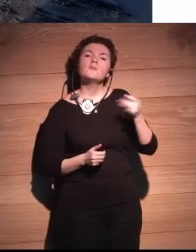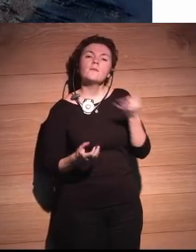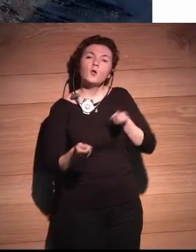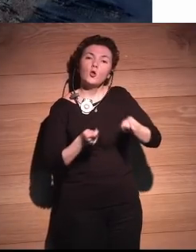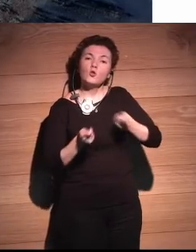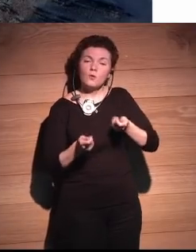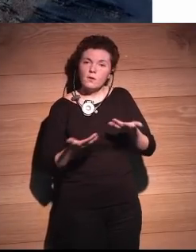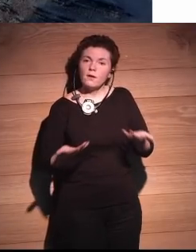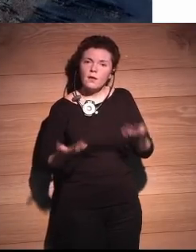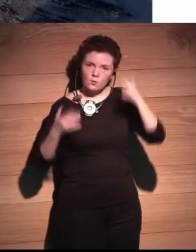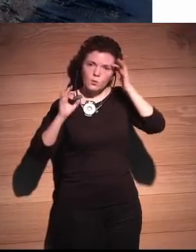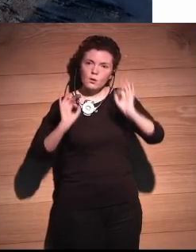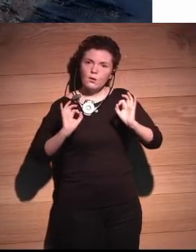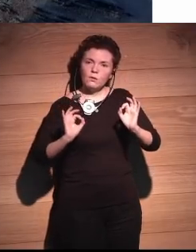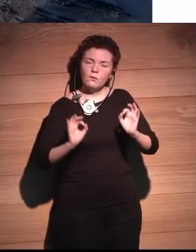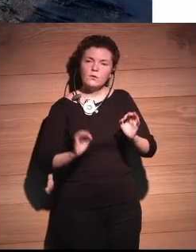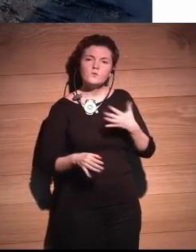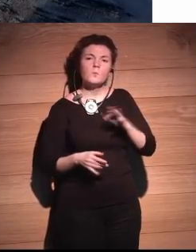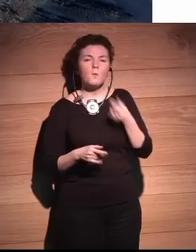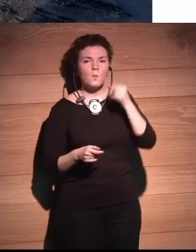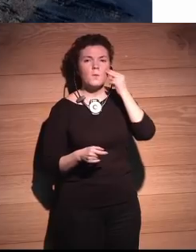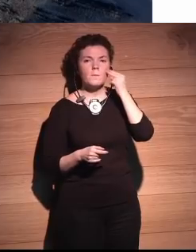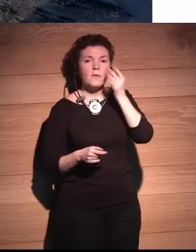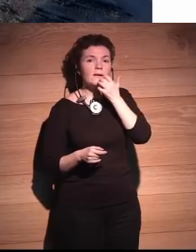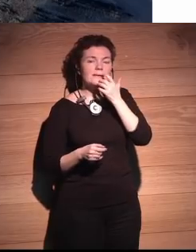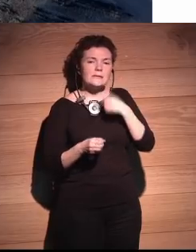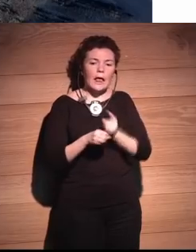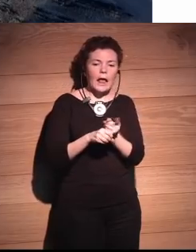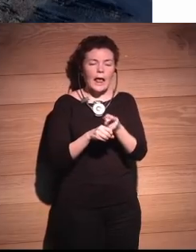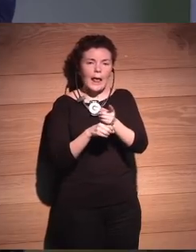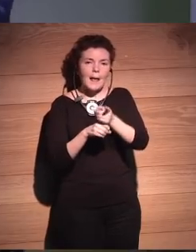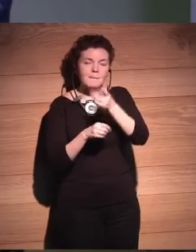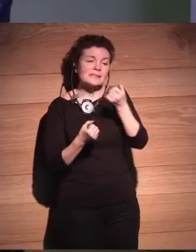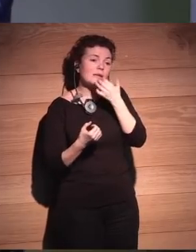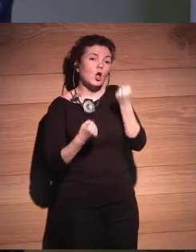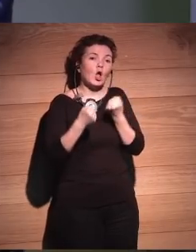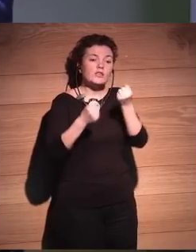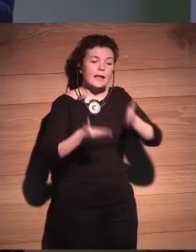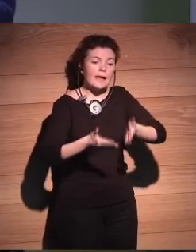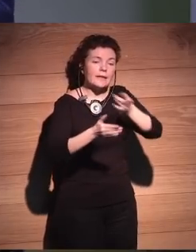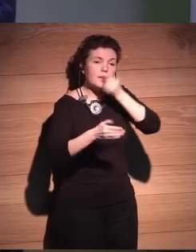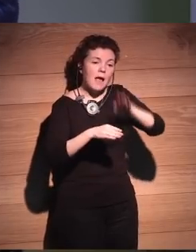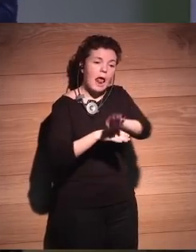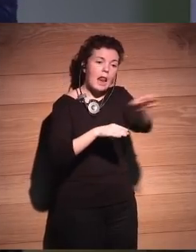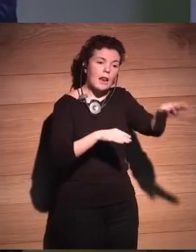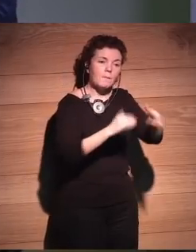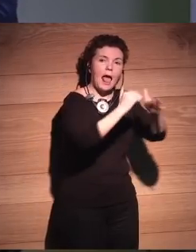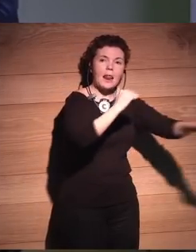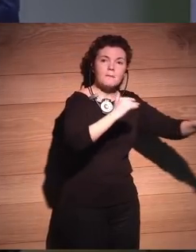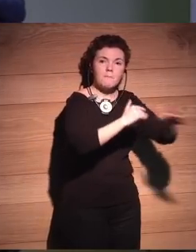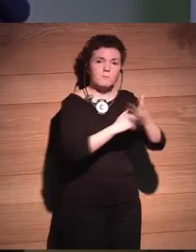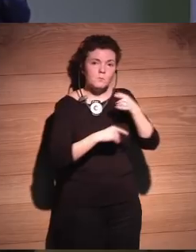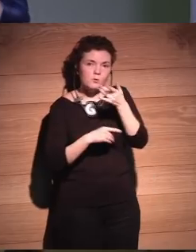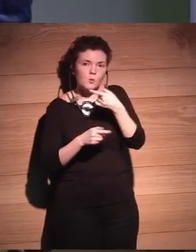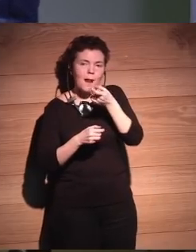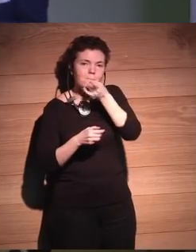que controlarlo, por supuesto. Esto puede dar un poquito de miedo. Es decir, si nos salimos de la carretera, imaginaos lo que puede pasar. Pues en este caso acabaríamos en el mar. Entonces tenemos que